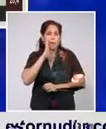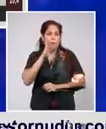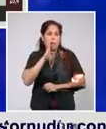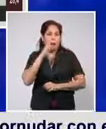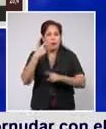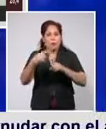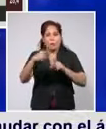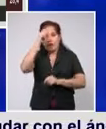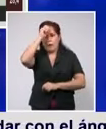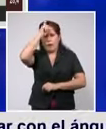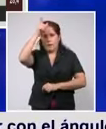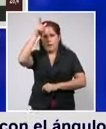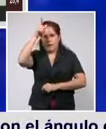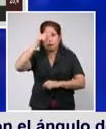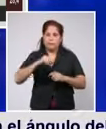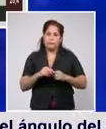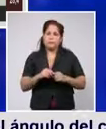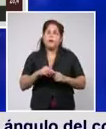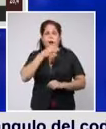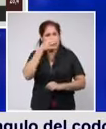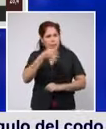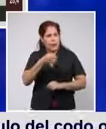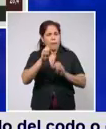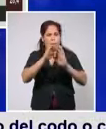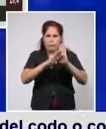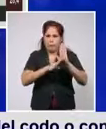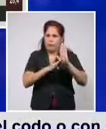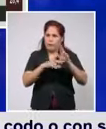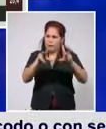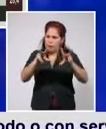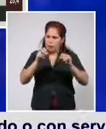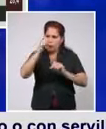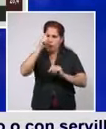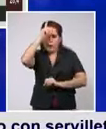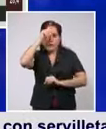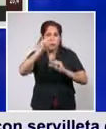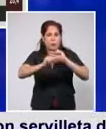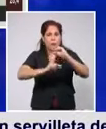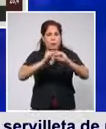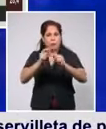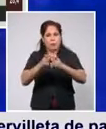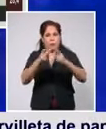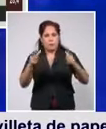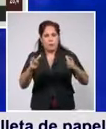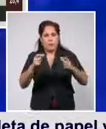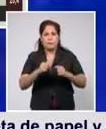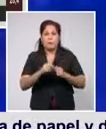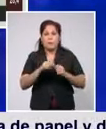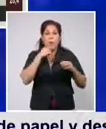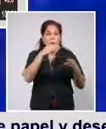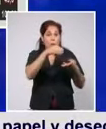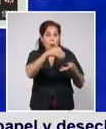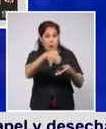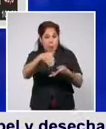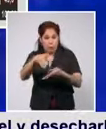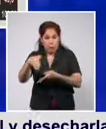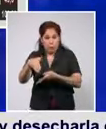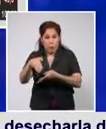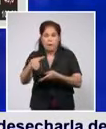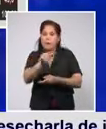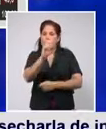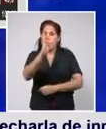Alemania, que ya hablamos de las medidas que se están adoptando por el incremento. En cuanto a fallecidos, pues